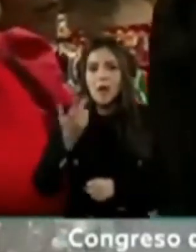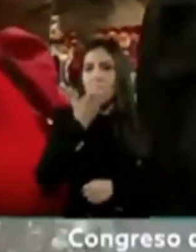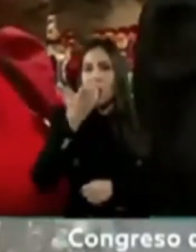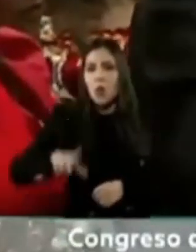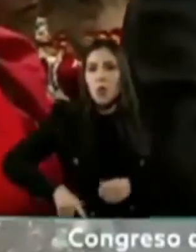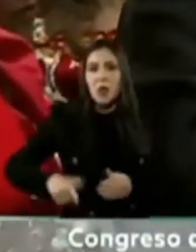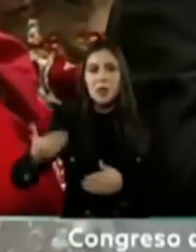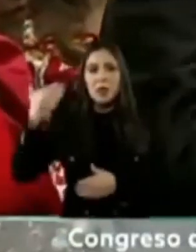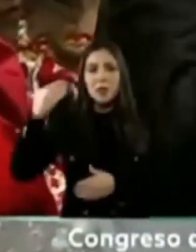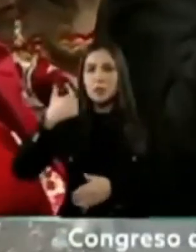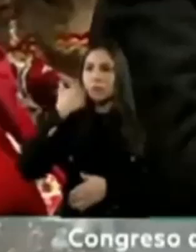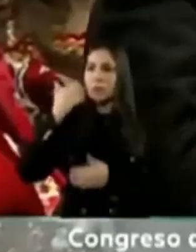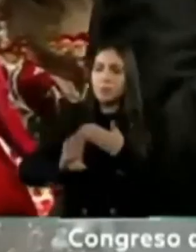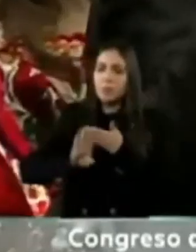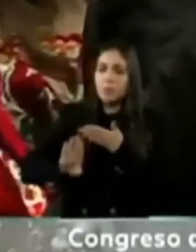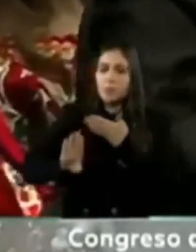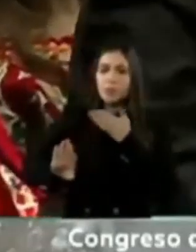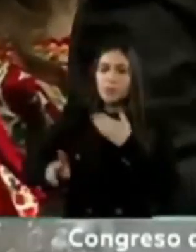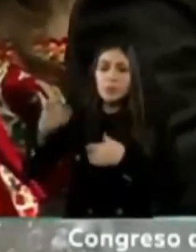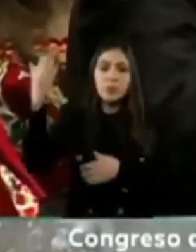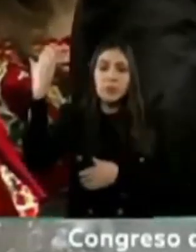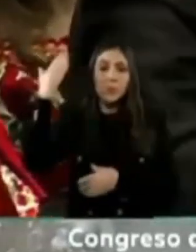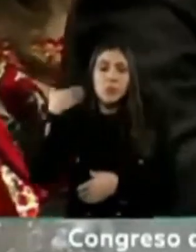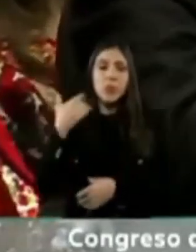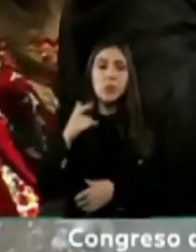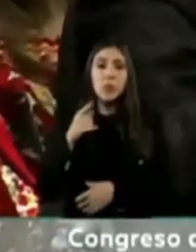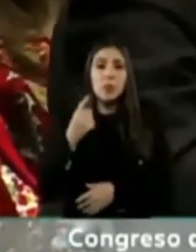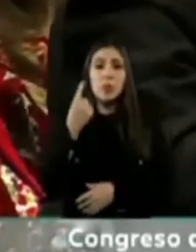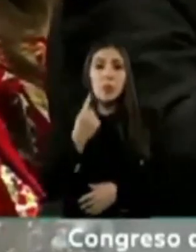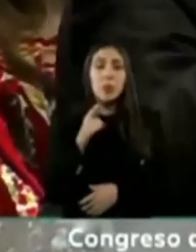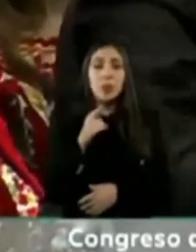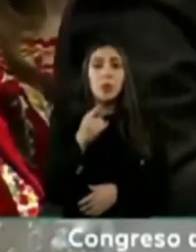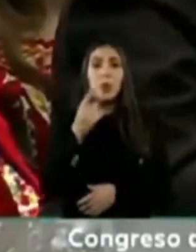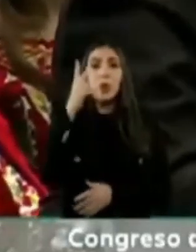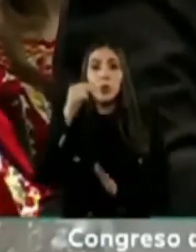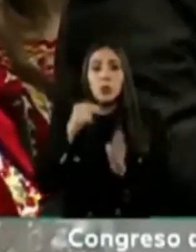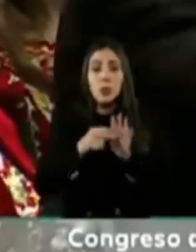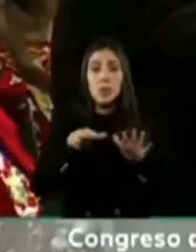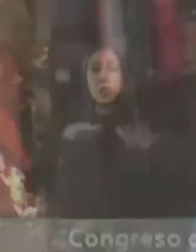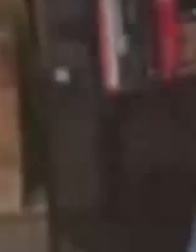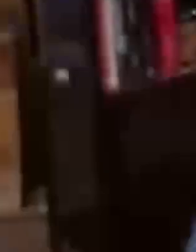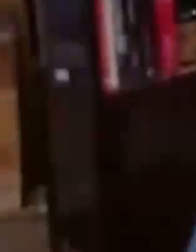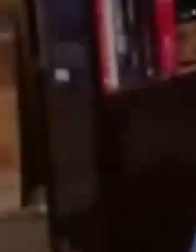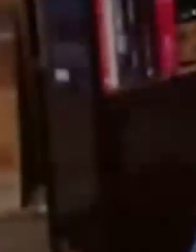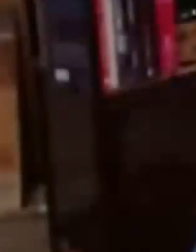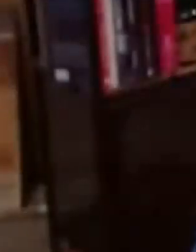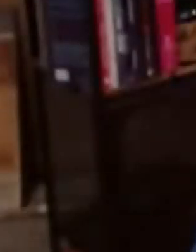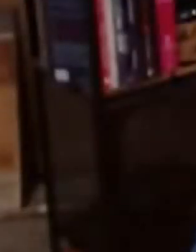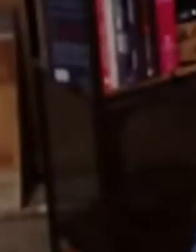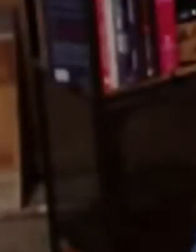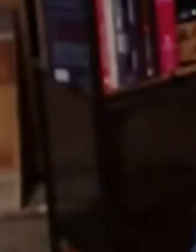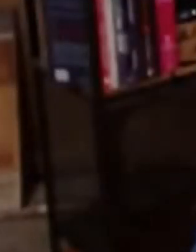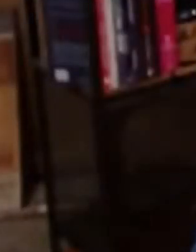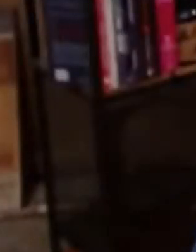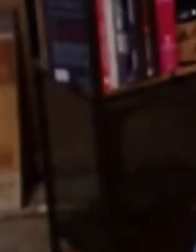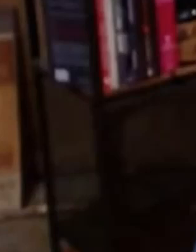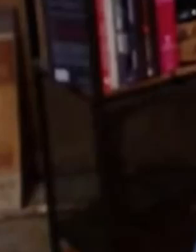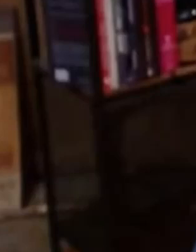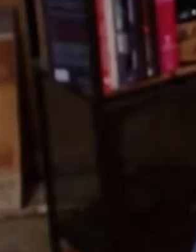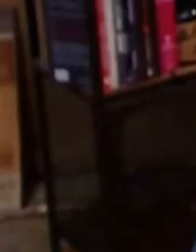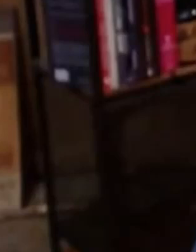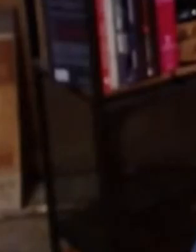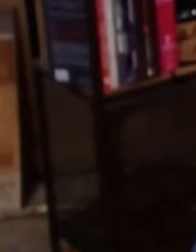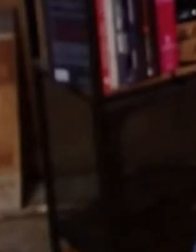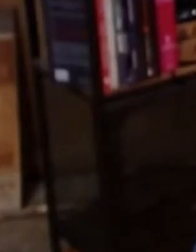hay hacia la figura de las mujeres en este gobierno. El también secretario, el almirante secretario, nuevo